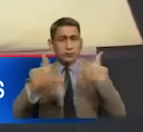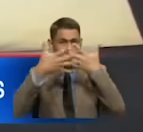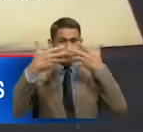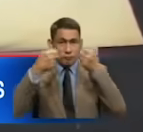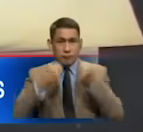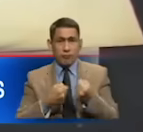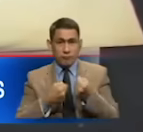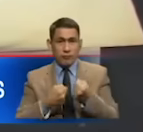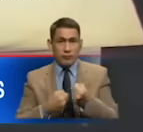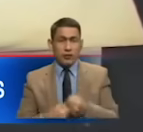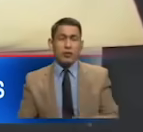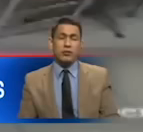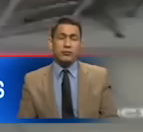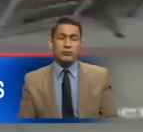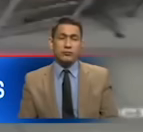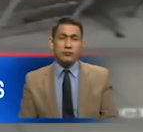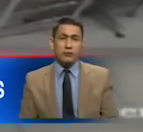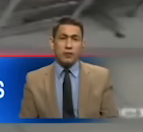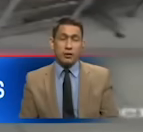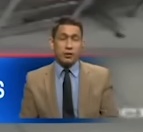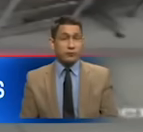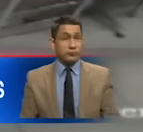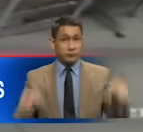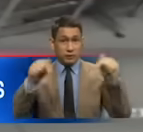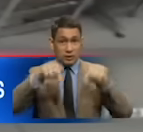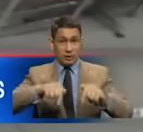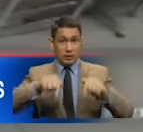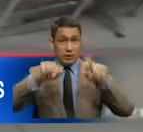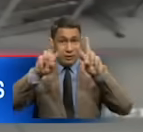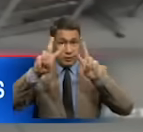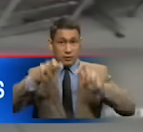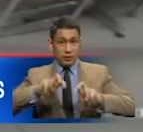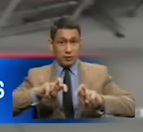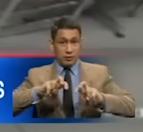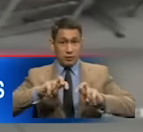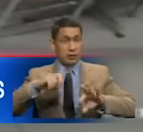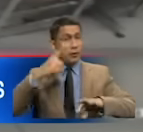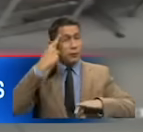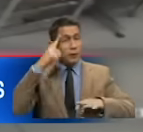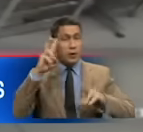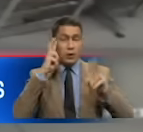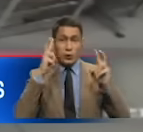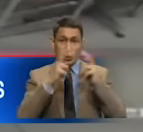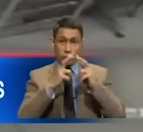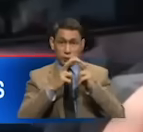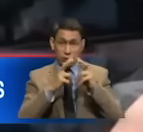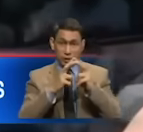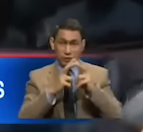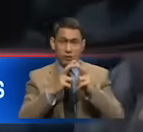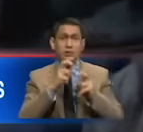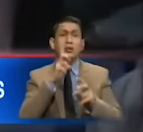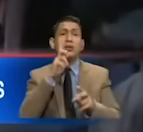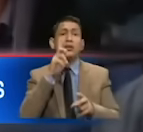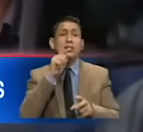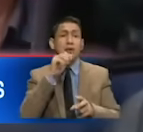se encontraban recluidos. Este proceso podría dar luces para determinar el nombre de quienes los contrataron y demás vínculos que